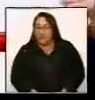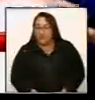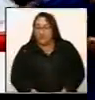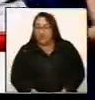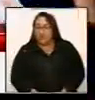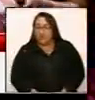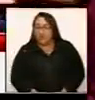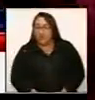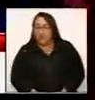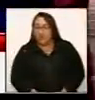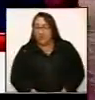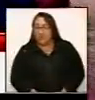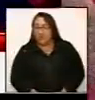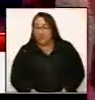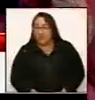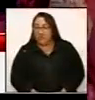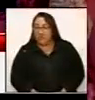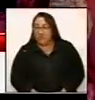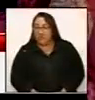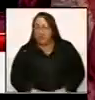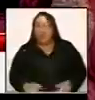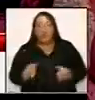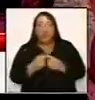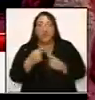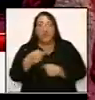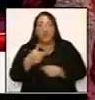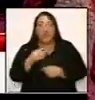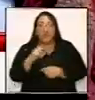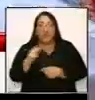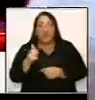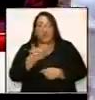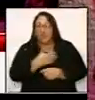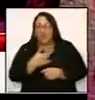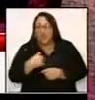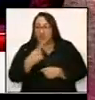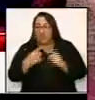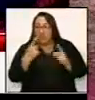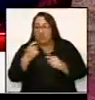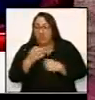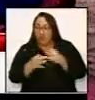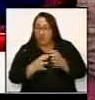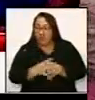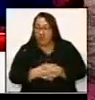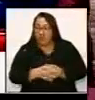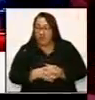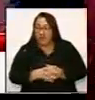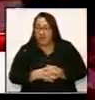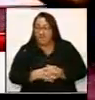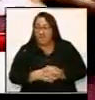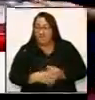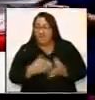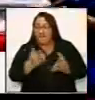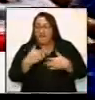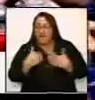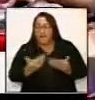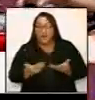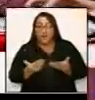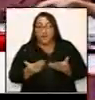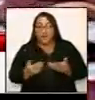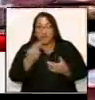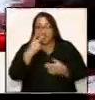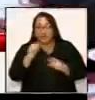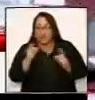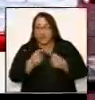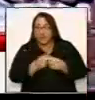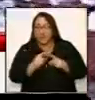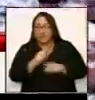Congresista Víctor Andrés García de León, me ha pedido la palabra. Presidente, no, simplemente para para pedirle que se pueda pedir para que vea esta